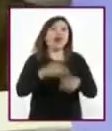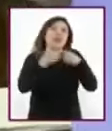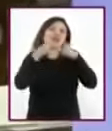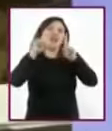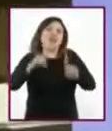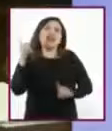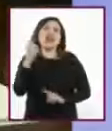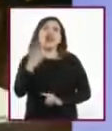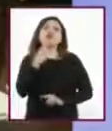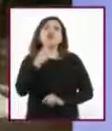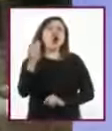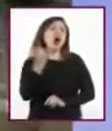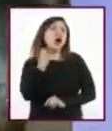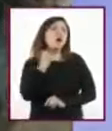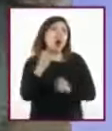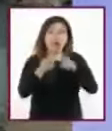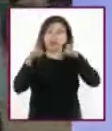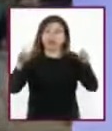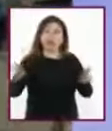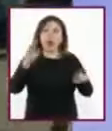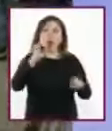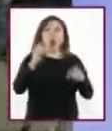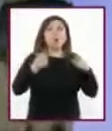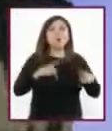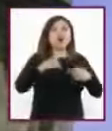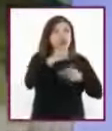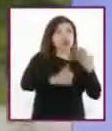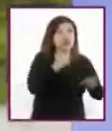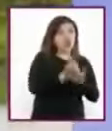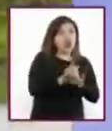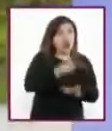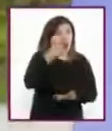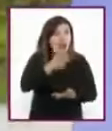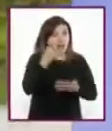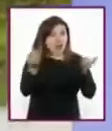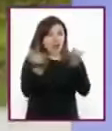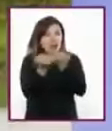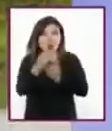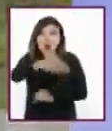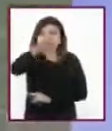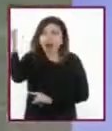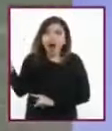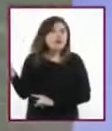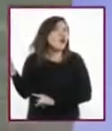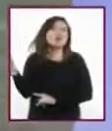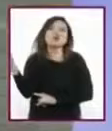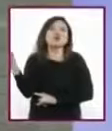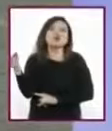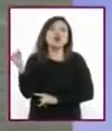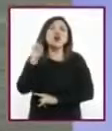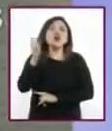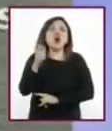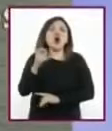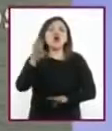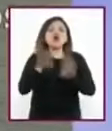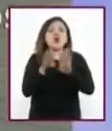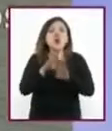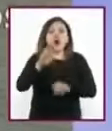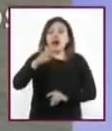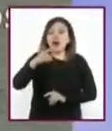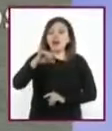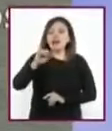a las que usa un abogado y las personas de las ciudades no hablan igual a las del campo. Los registros léxicos son